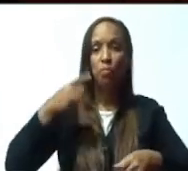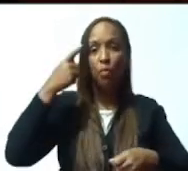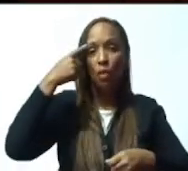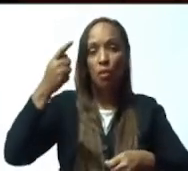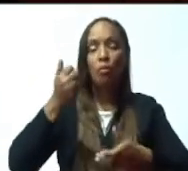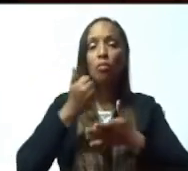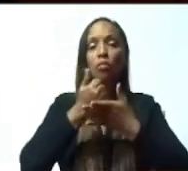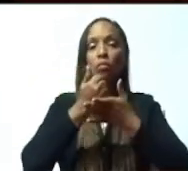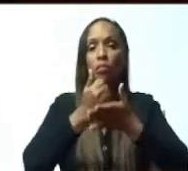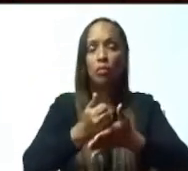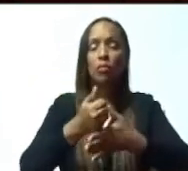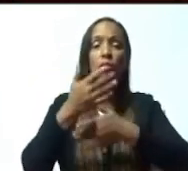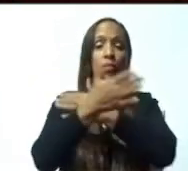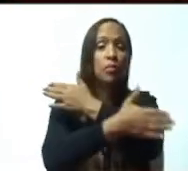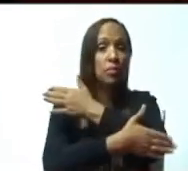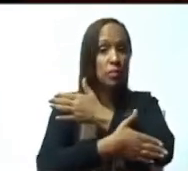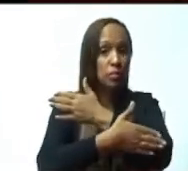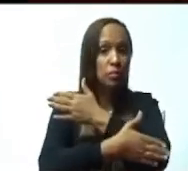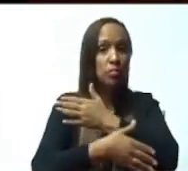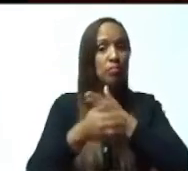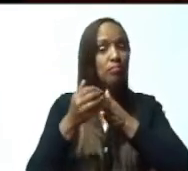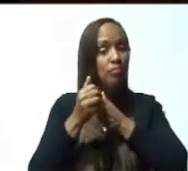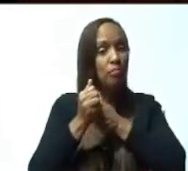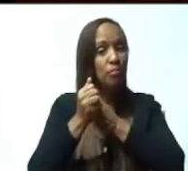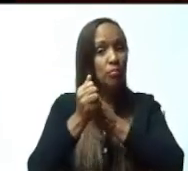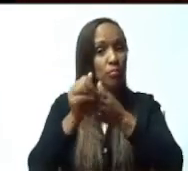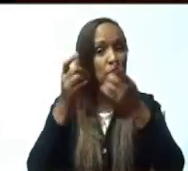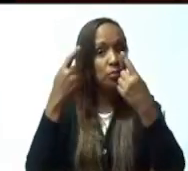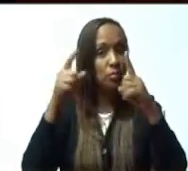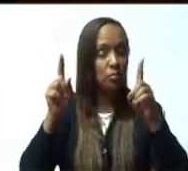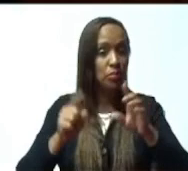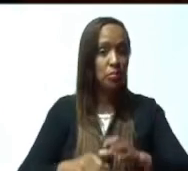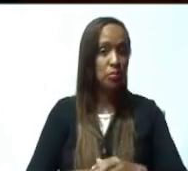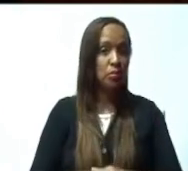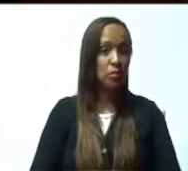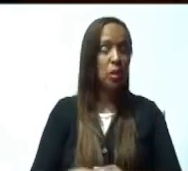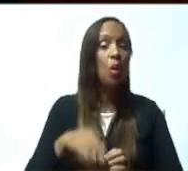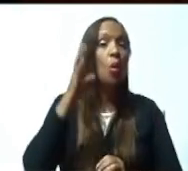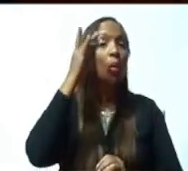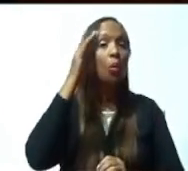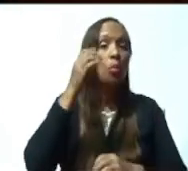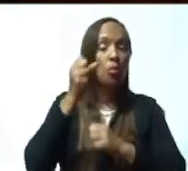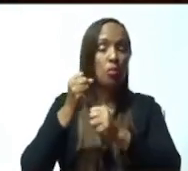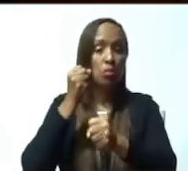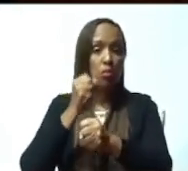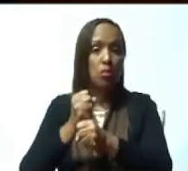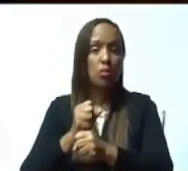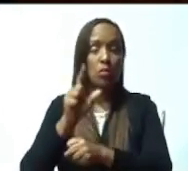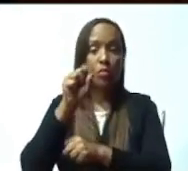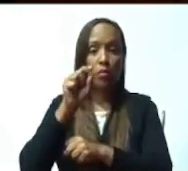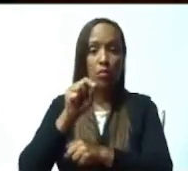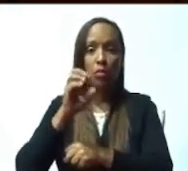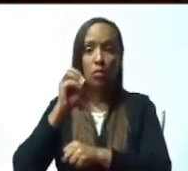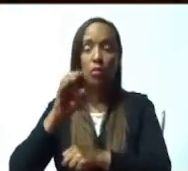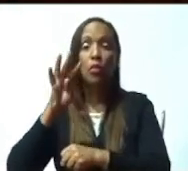porque es desde el 2004 cuando fue la primera ley de bono que se aprobó, y hemos